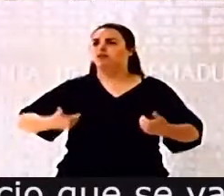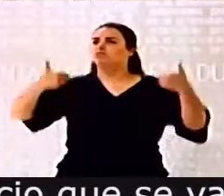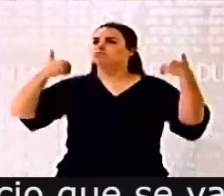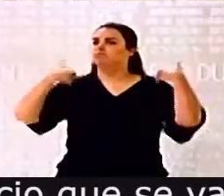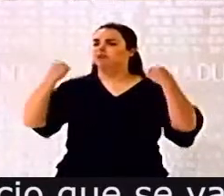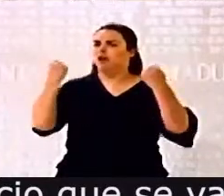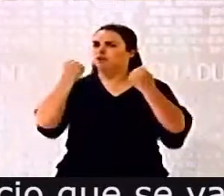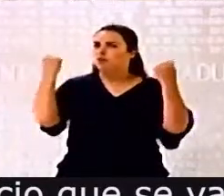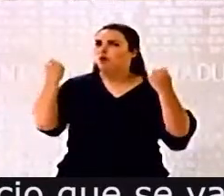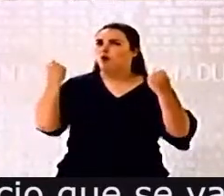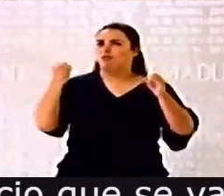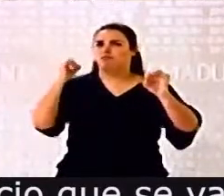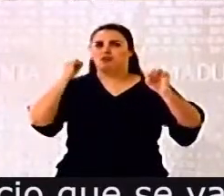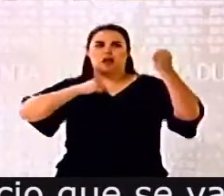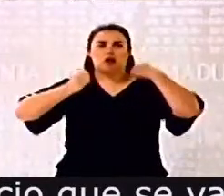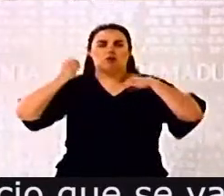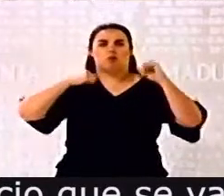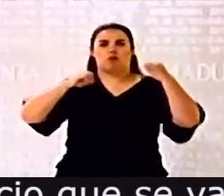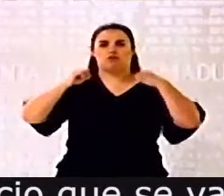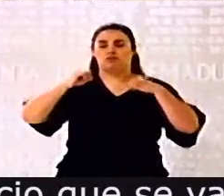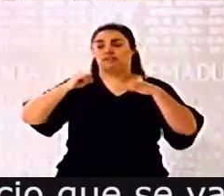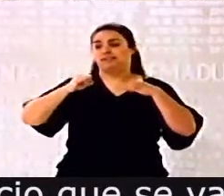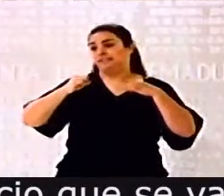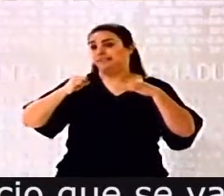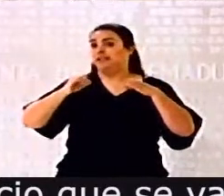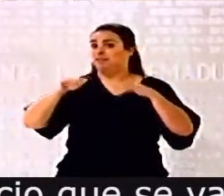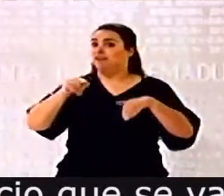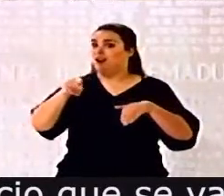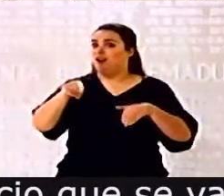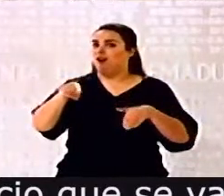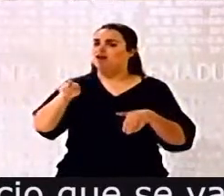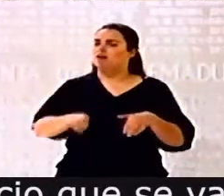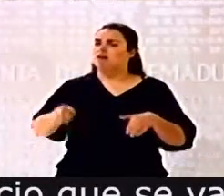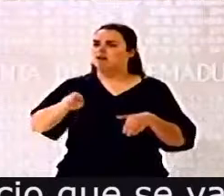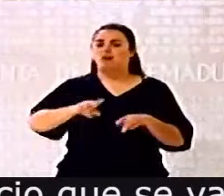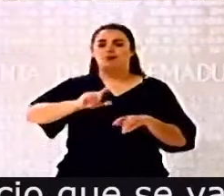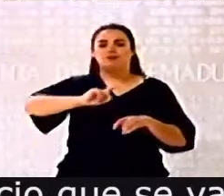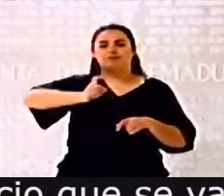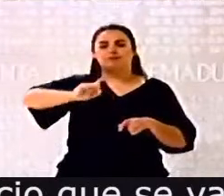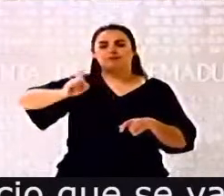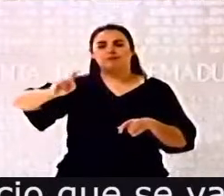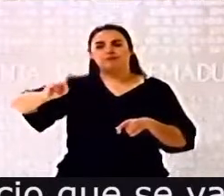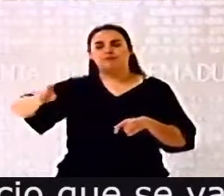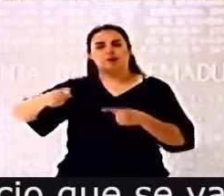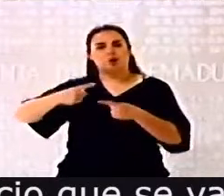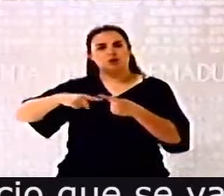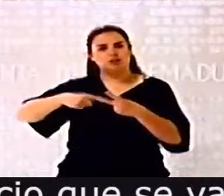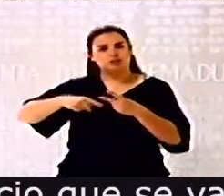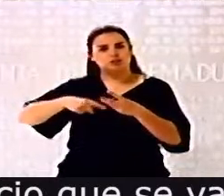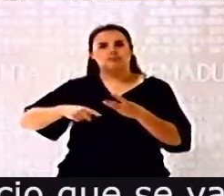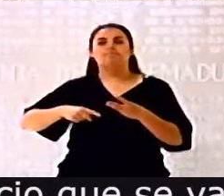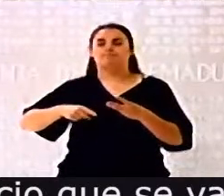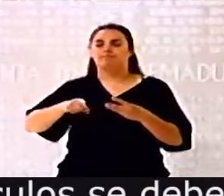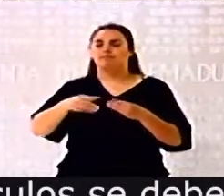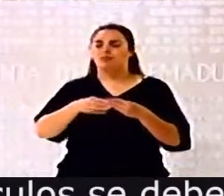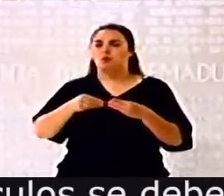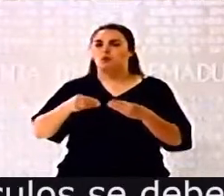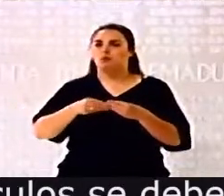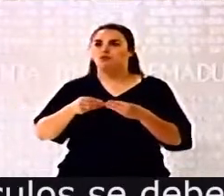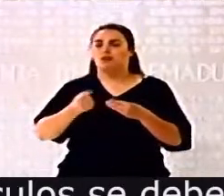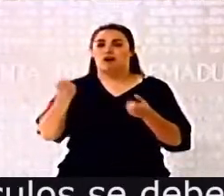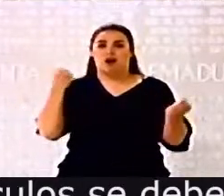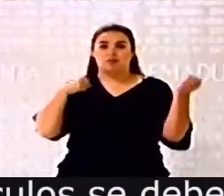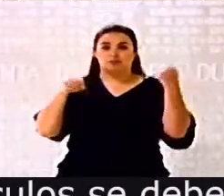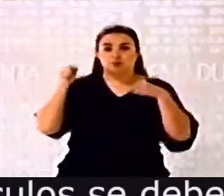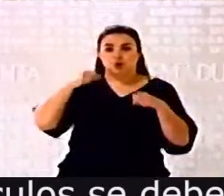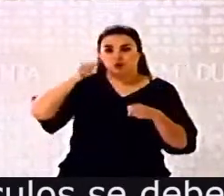actuaciones y espectáculos, se deben incidir en la desinfección de los utensilios que utilizan los